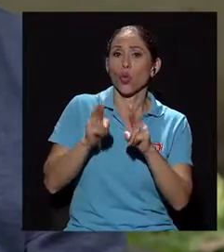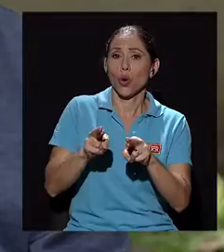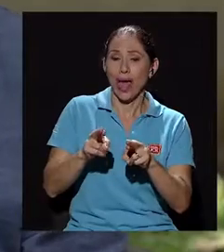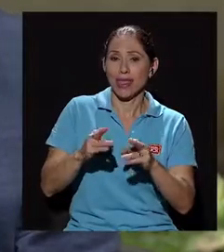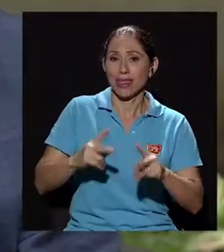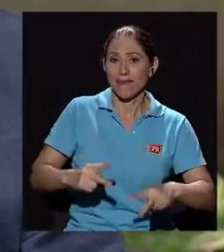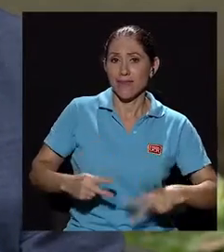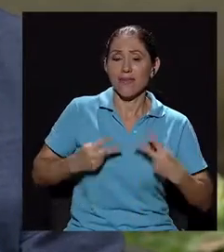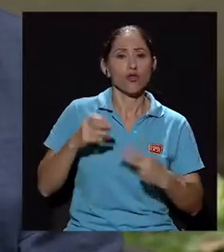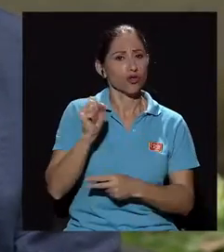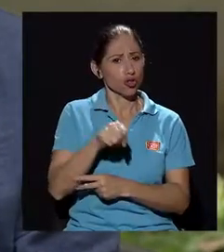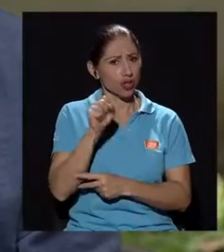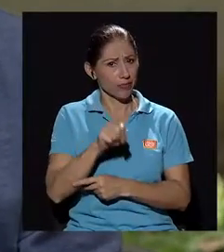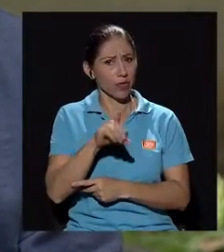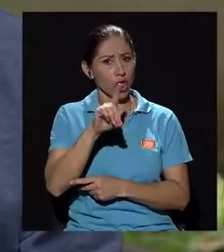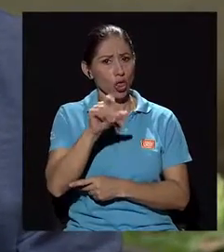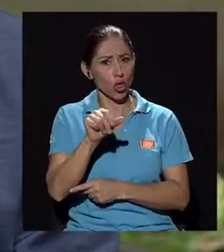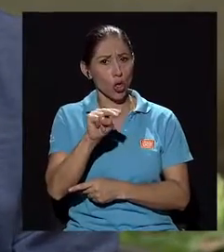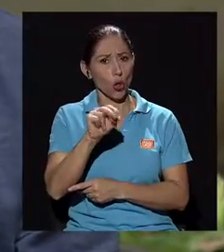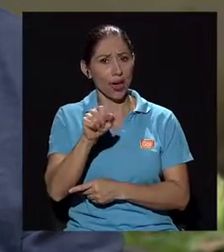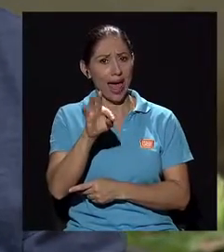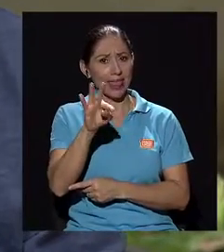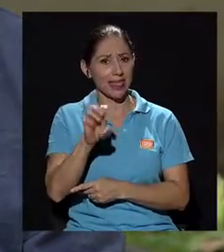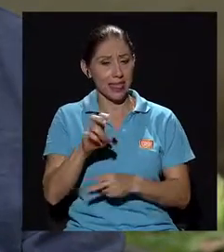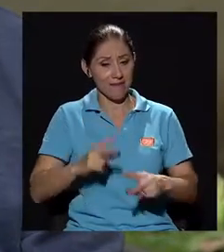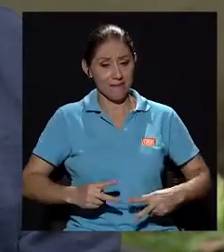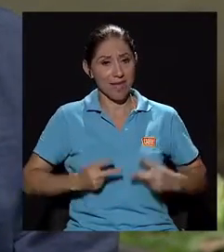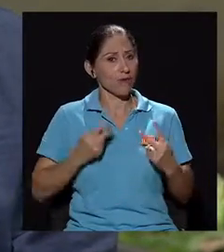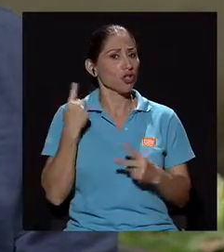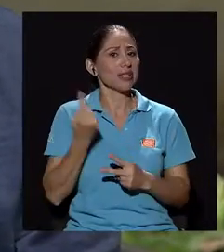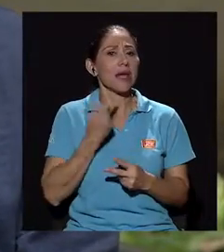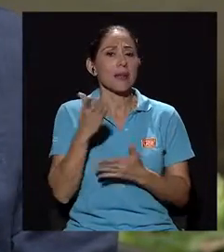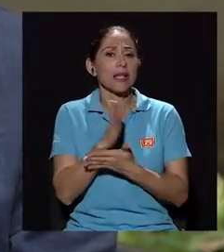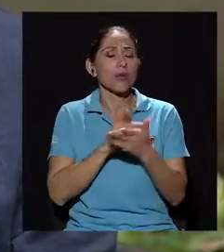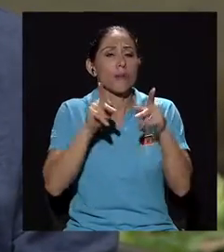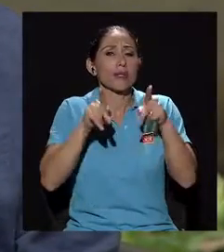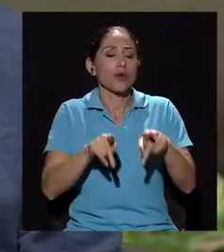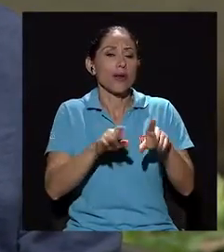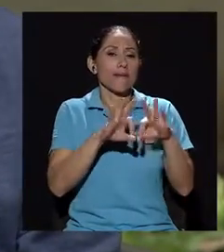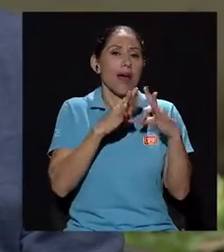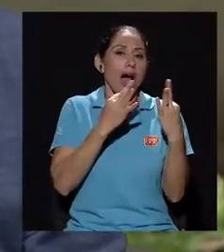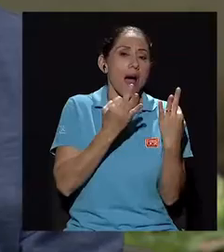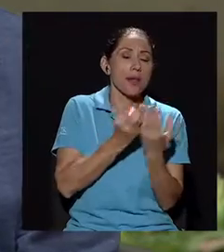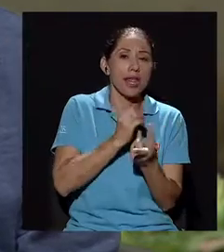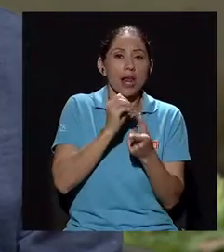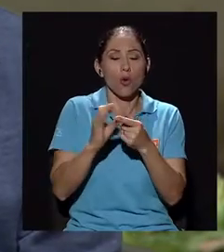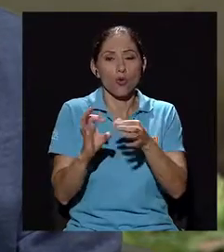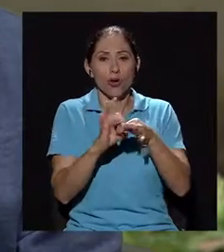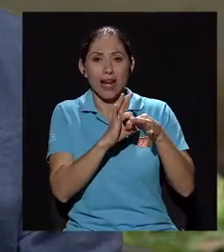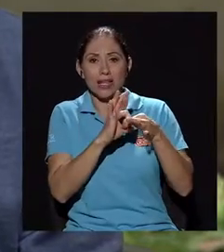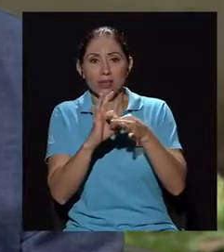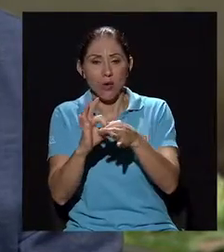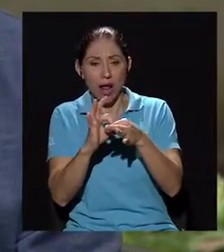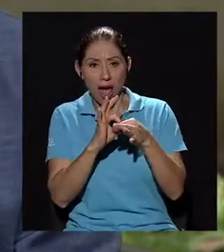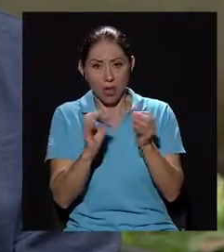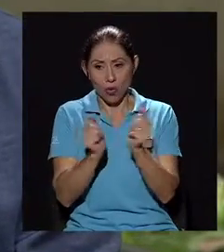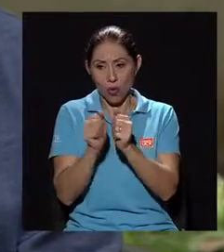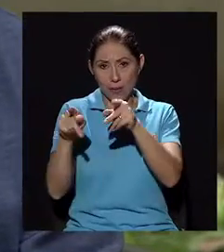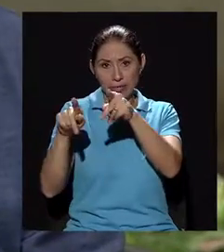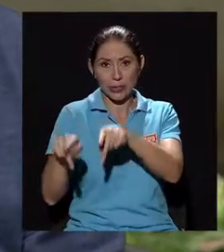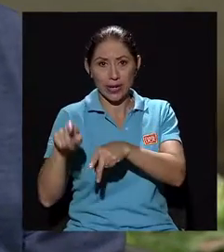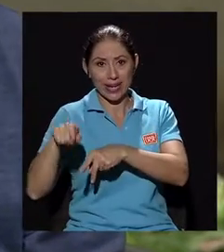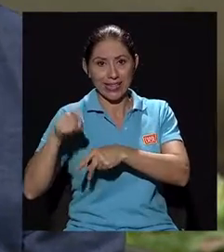siempre es un familiar, ¿verdad? Es alguien relacionado que tiene un parentesco consanguíneo con contigo. Lo que pasa es